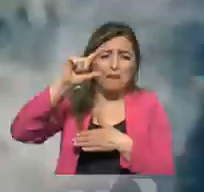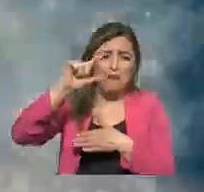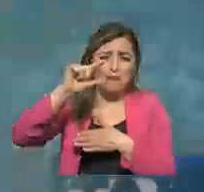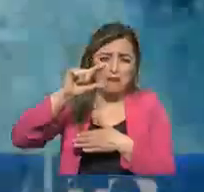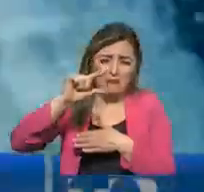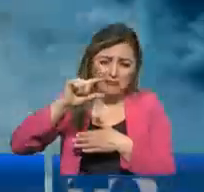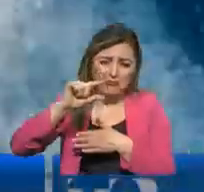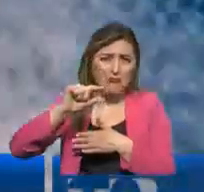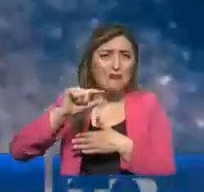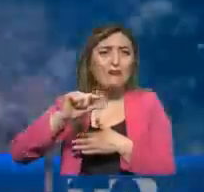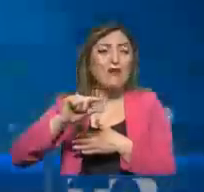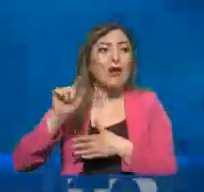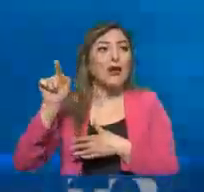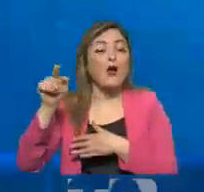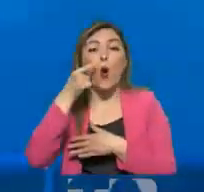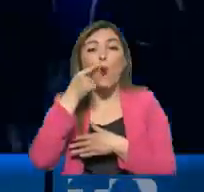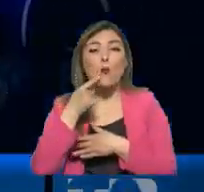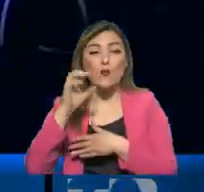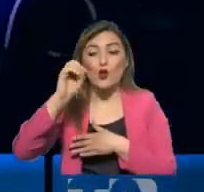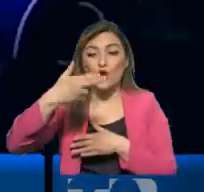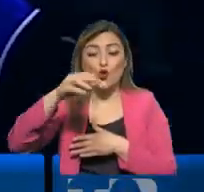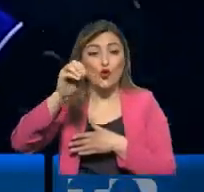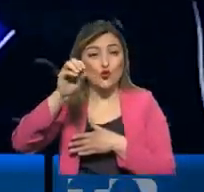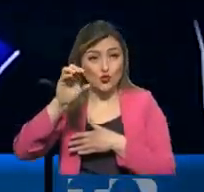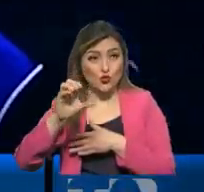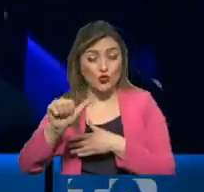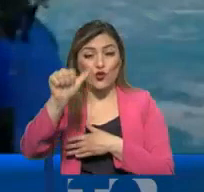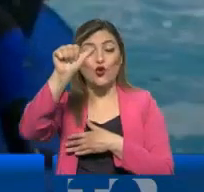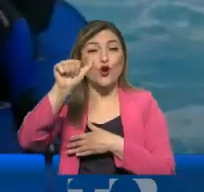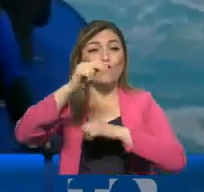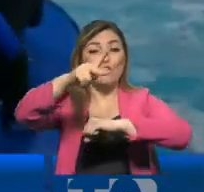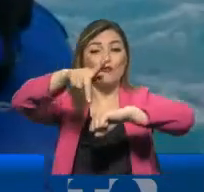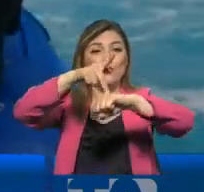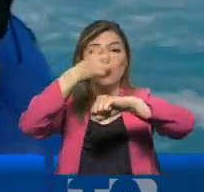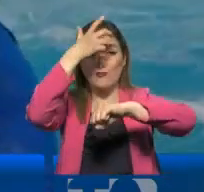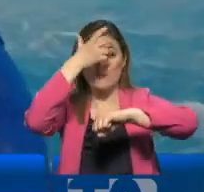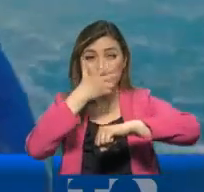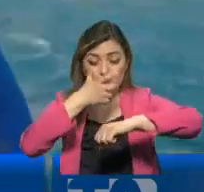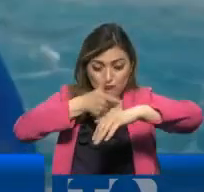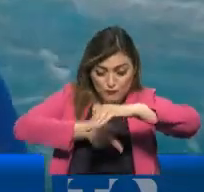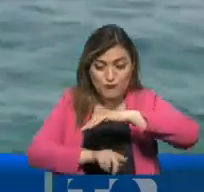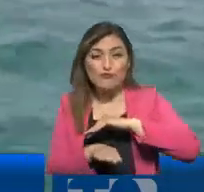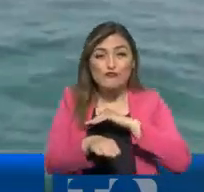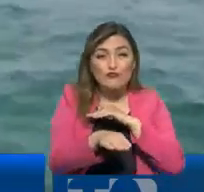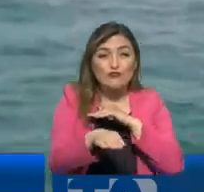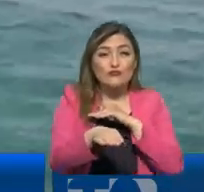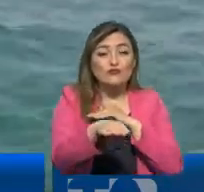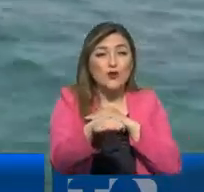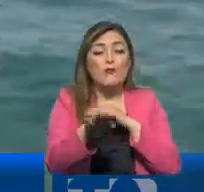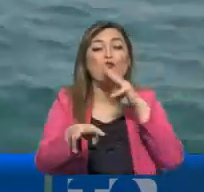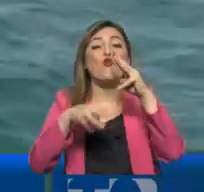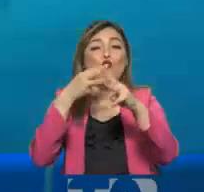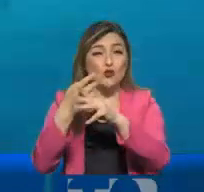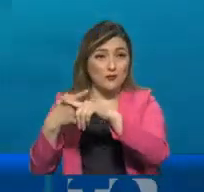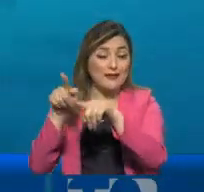es Roberto Ochoa, buzo profesional que ha buceado en varios mares del mundo y comenta que, por ejemplo, en la Isla de la